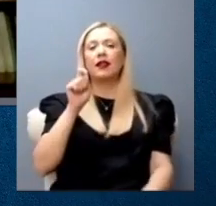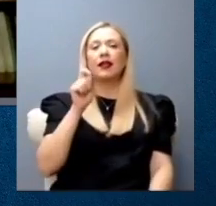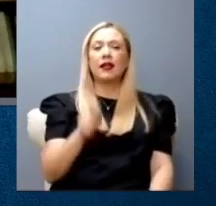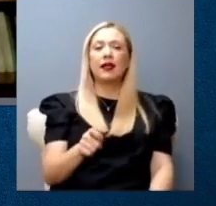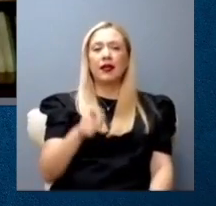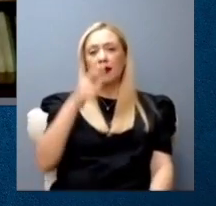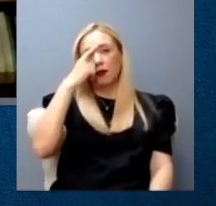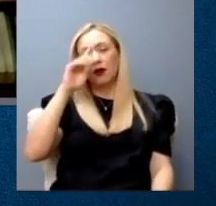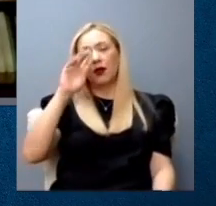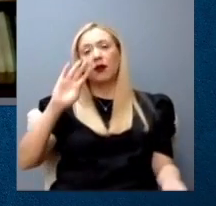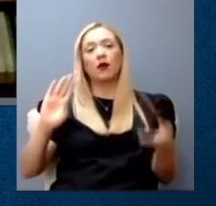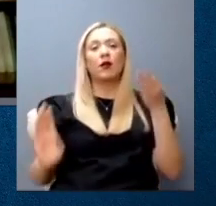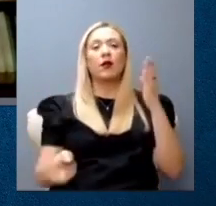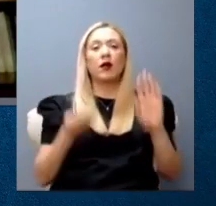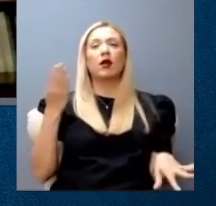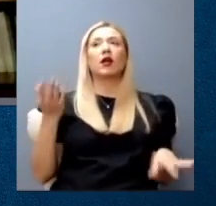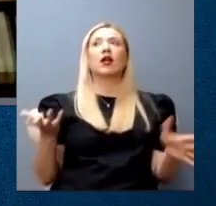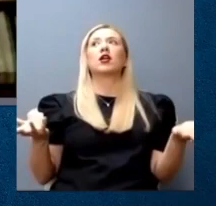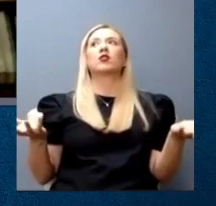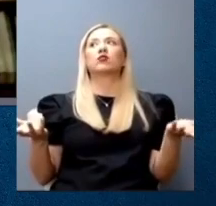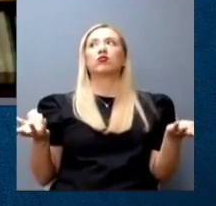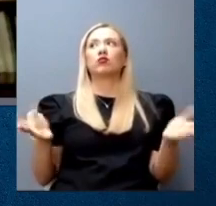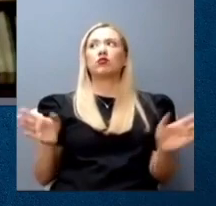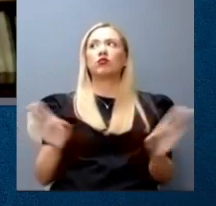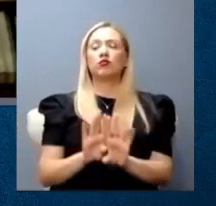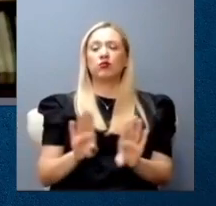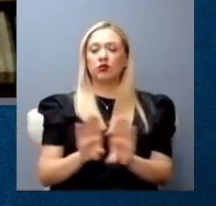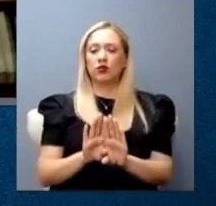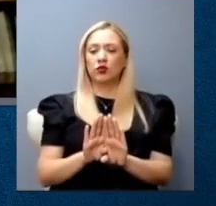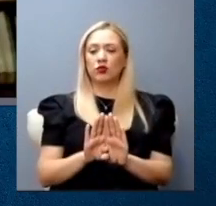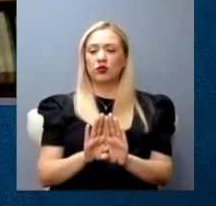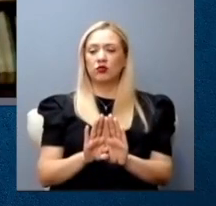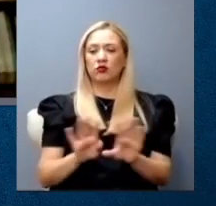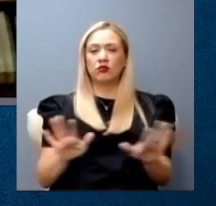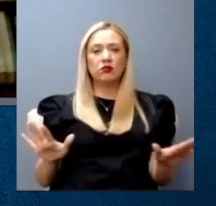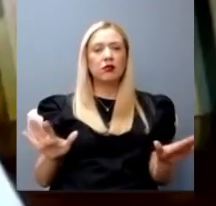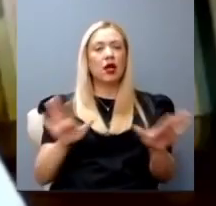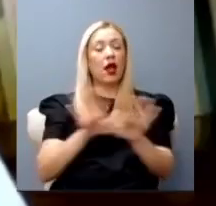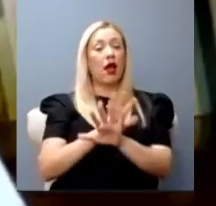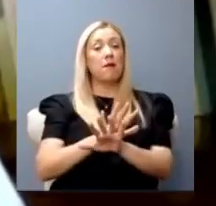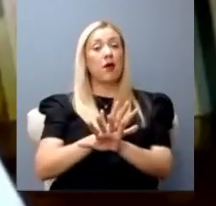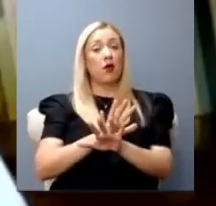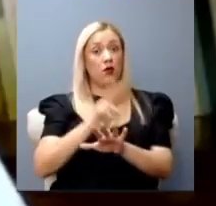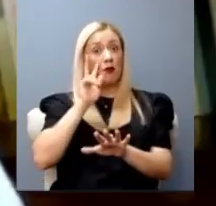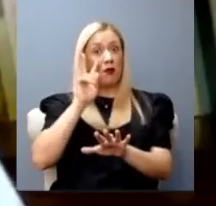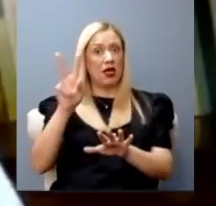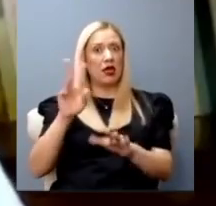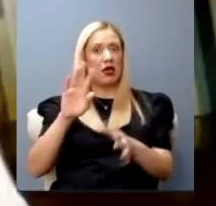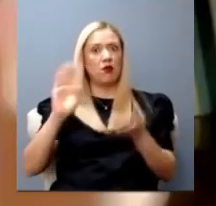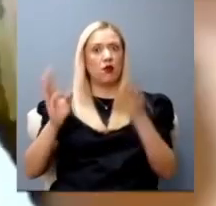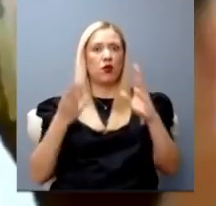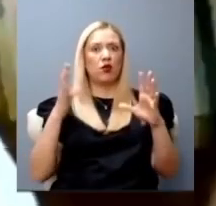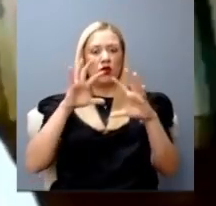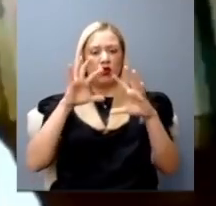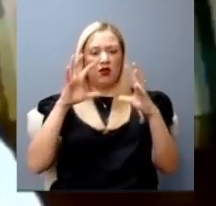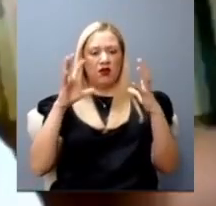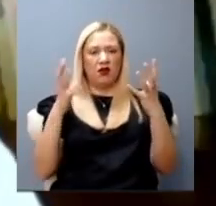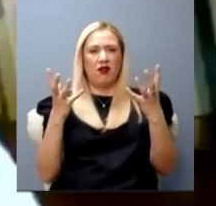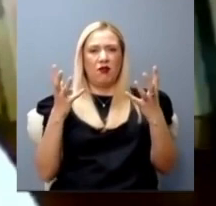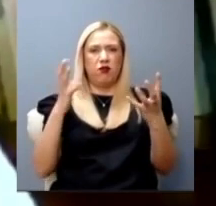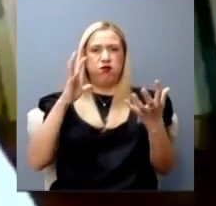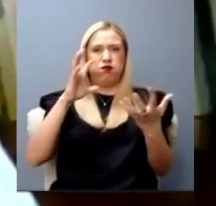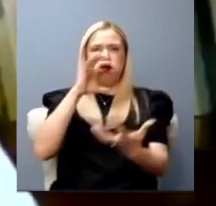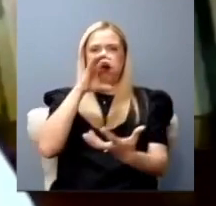Nuria, la vinculación del cambio climático con también la pandemia del